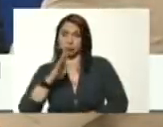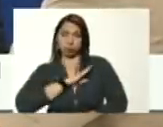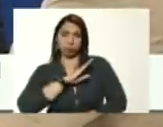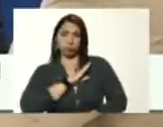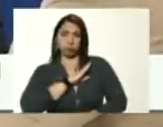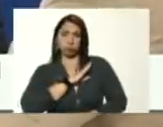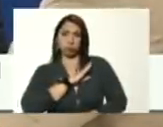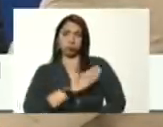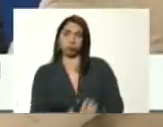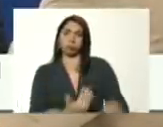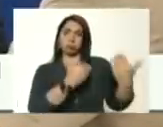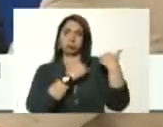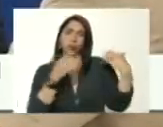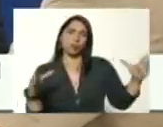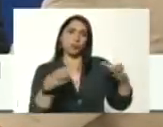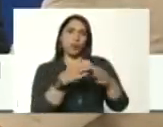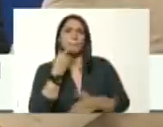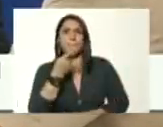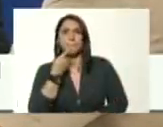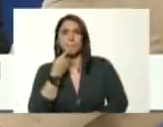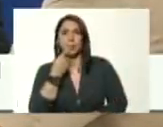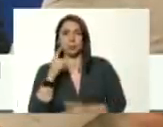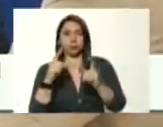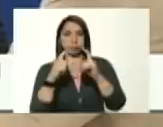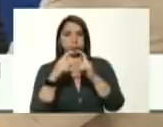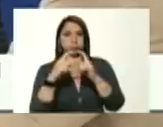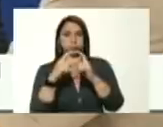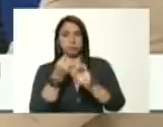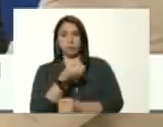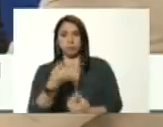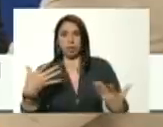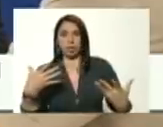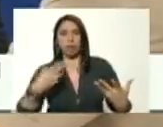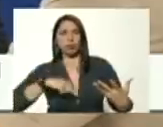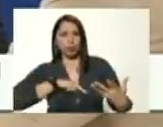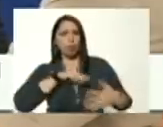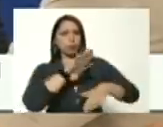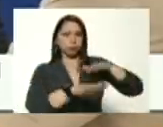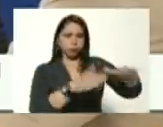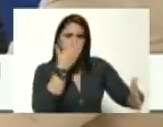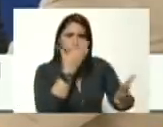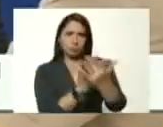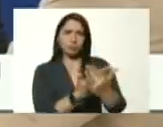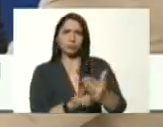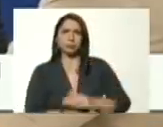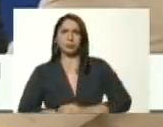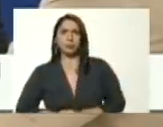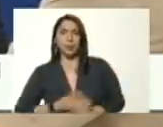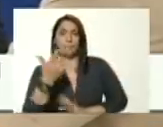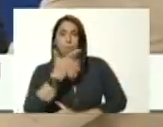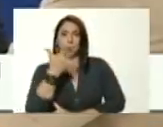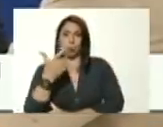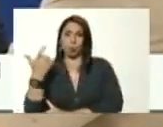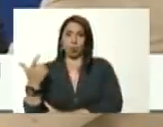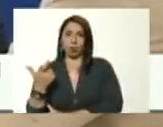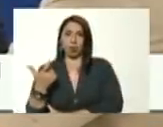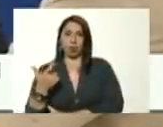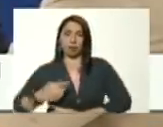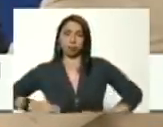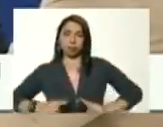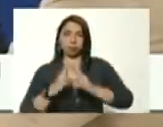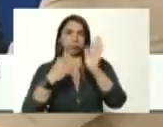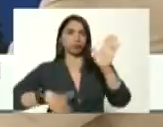represento a la organización acción democrática dimos un paso en la búsqueda de reencontrar